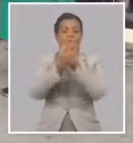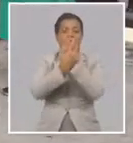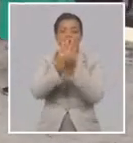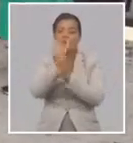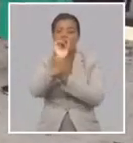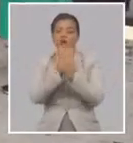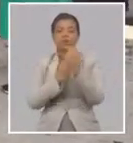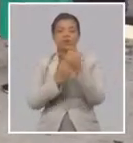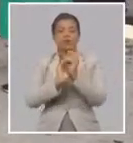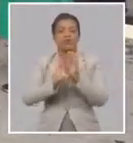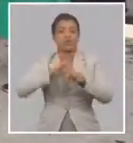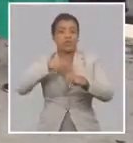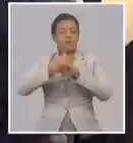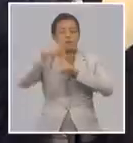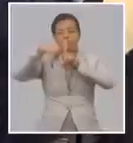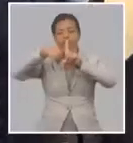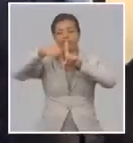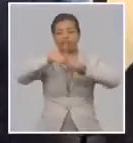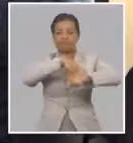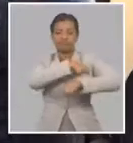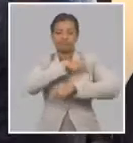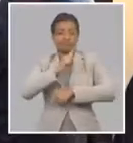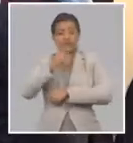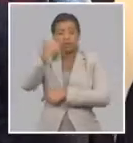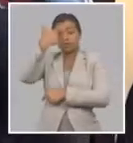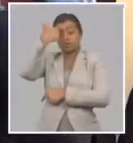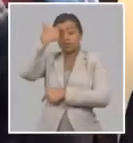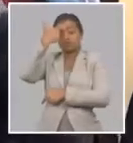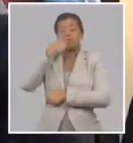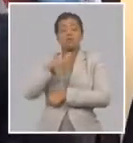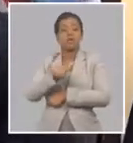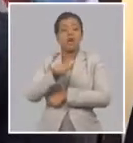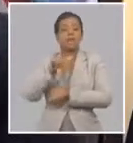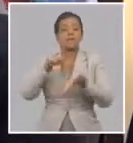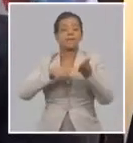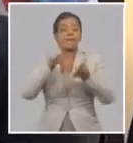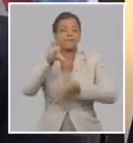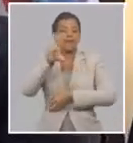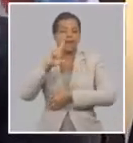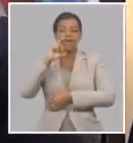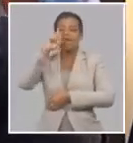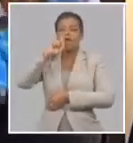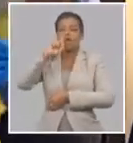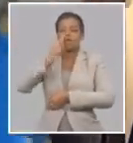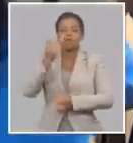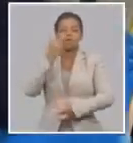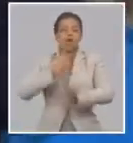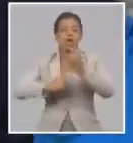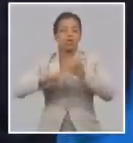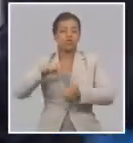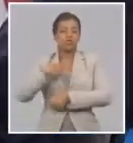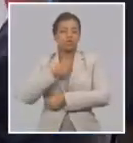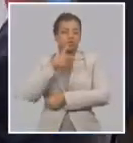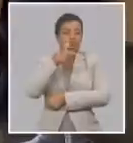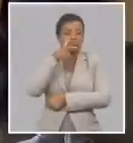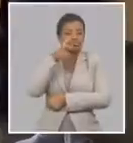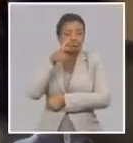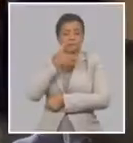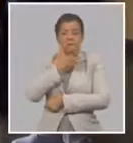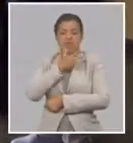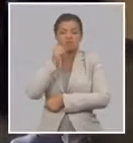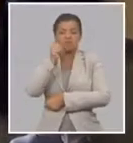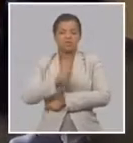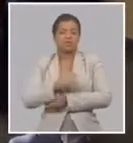temperatura la realización del pcr si en alguno de estos anillos de vigilancia se determinó un paciente que sea